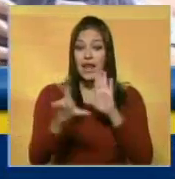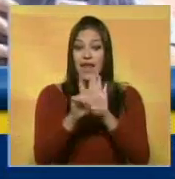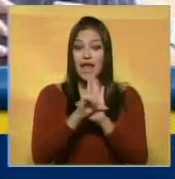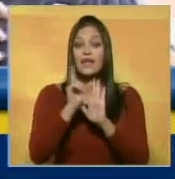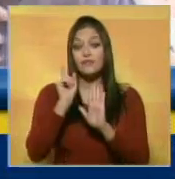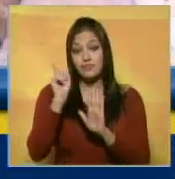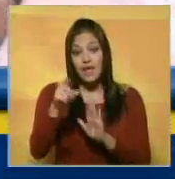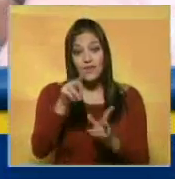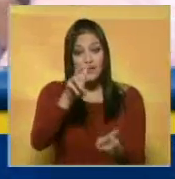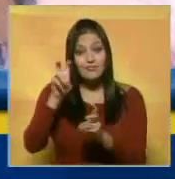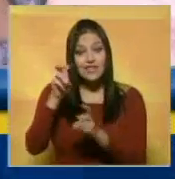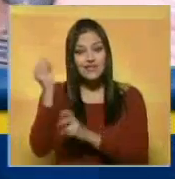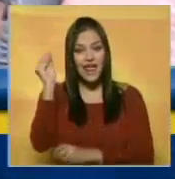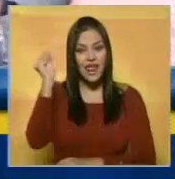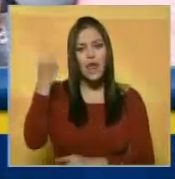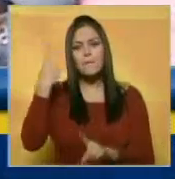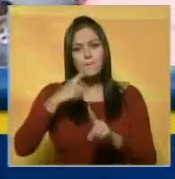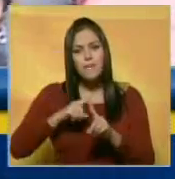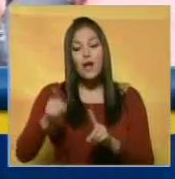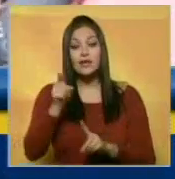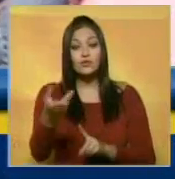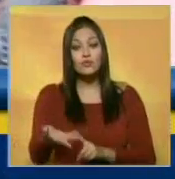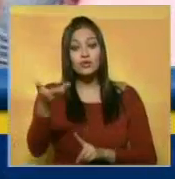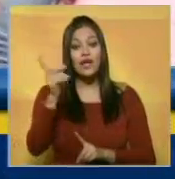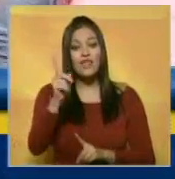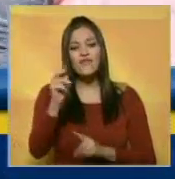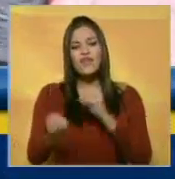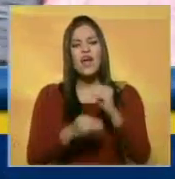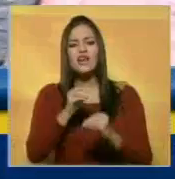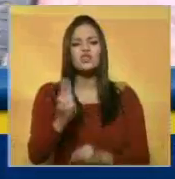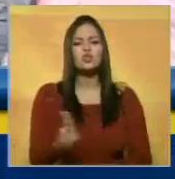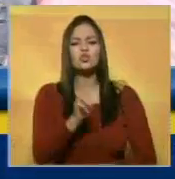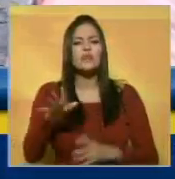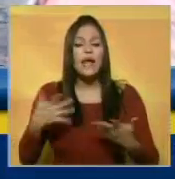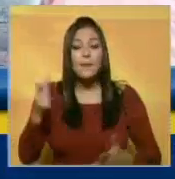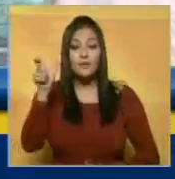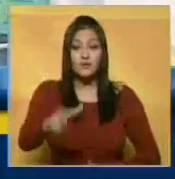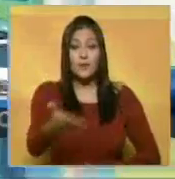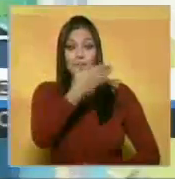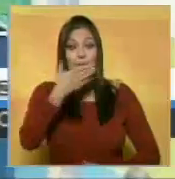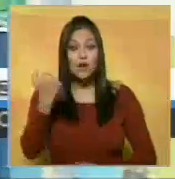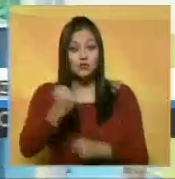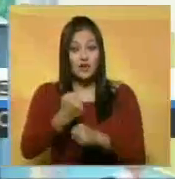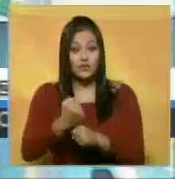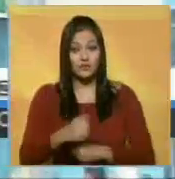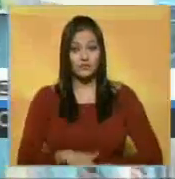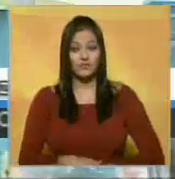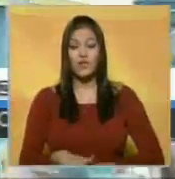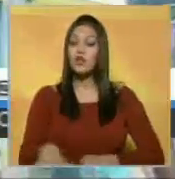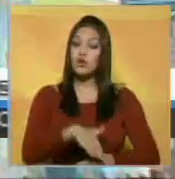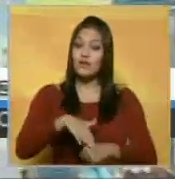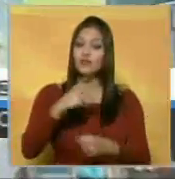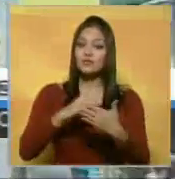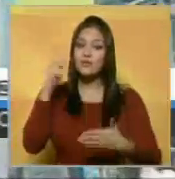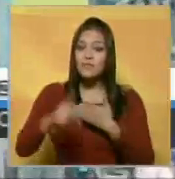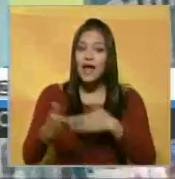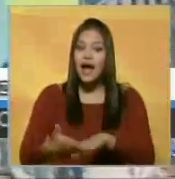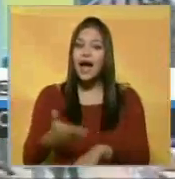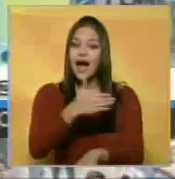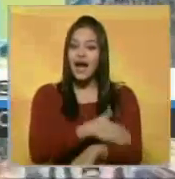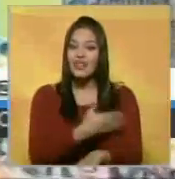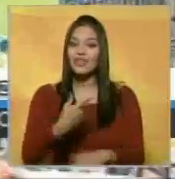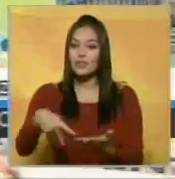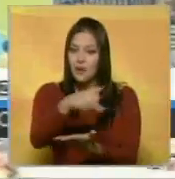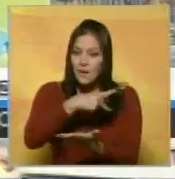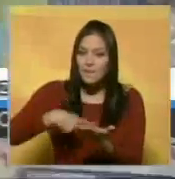cobrar intereses Pero lo importante es que ese recurso se va a usar para qué Para que ellos vayan mejorando la gobernación adelanta planes de modernización de la